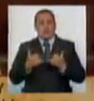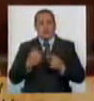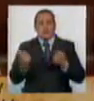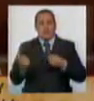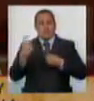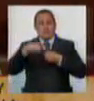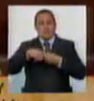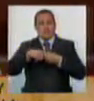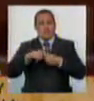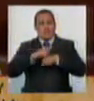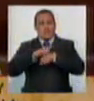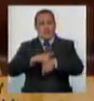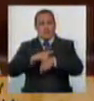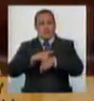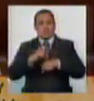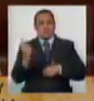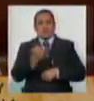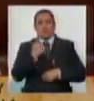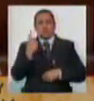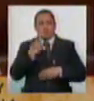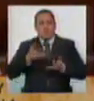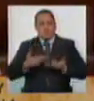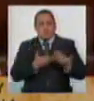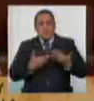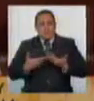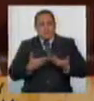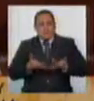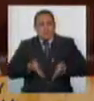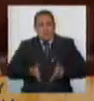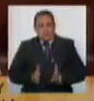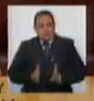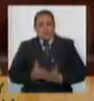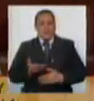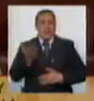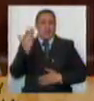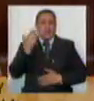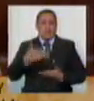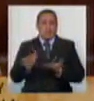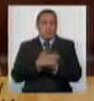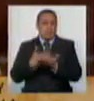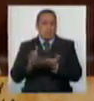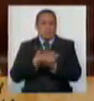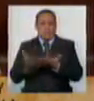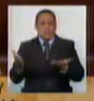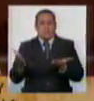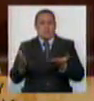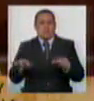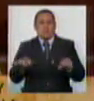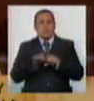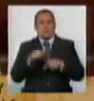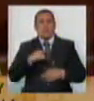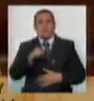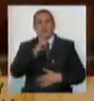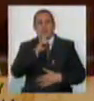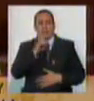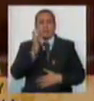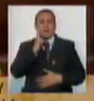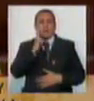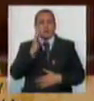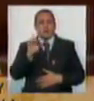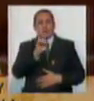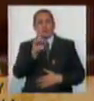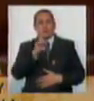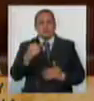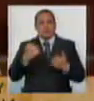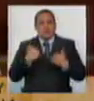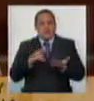afiliación automática de todo recién nacido. Esto no había antes. Cuyos padres no tengan